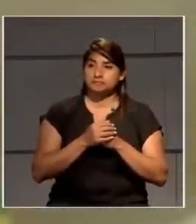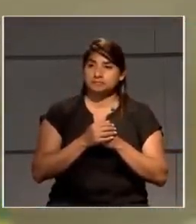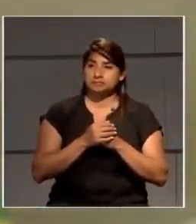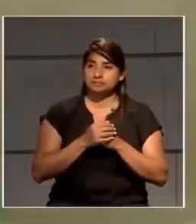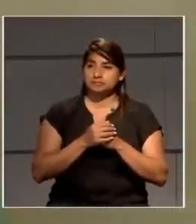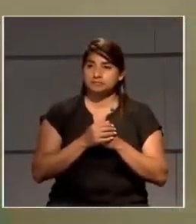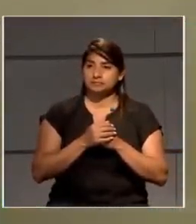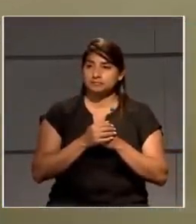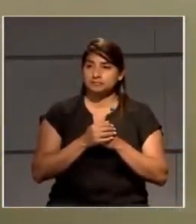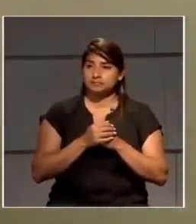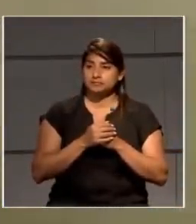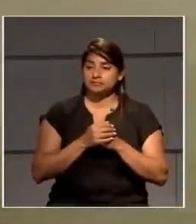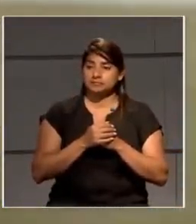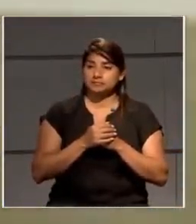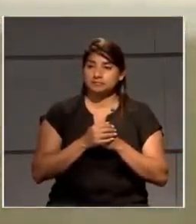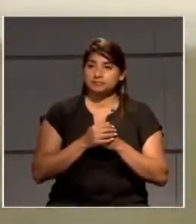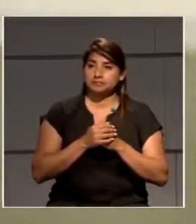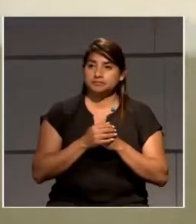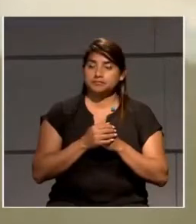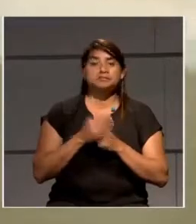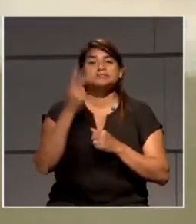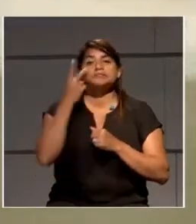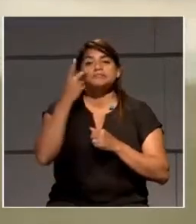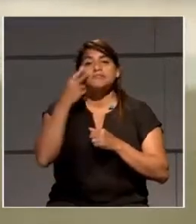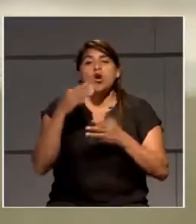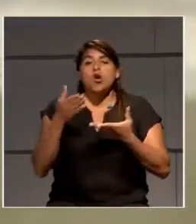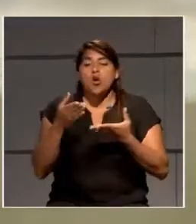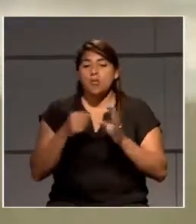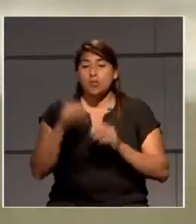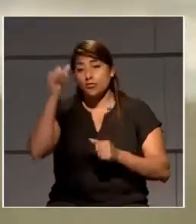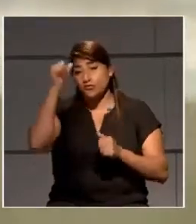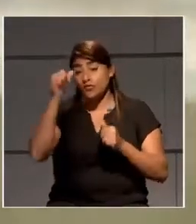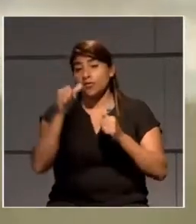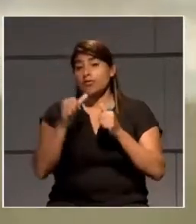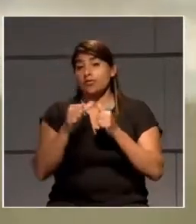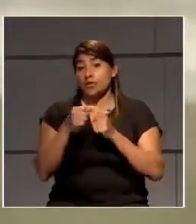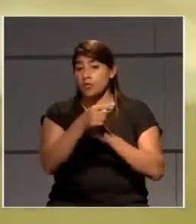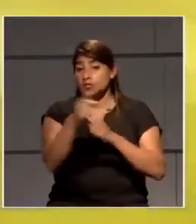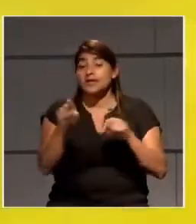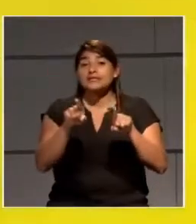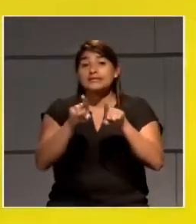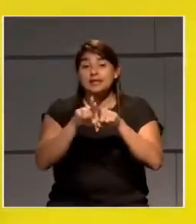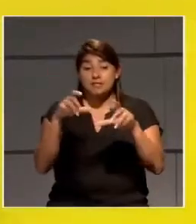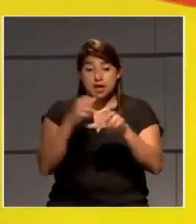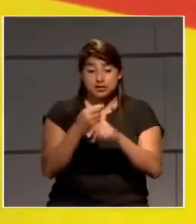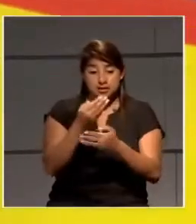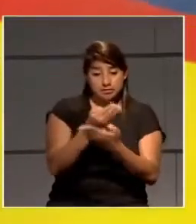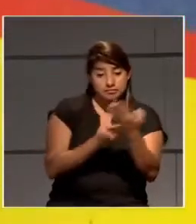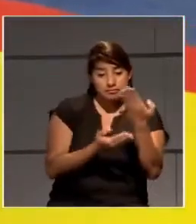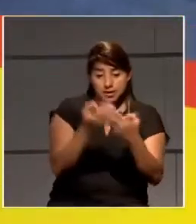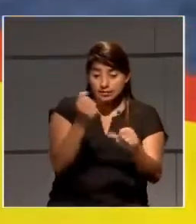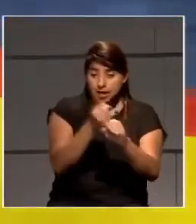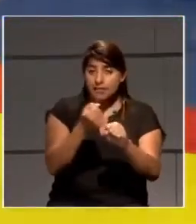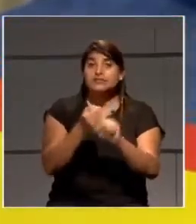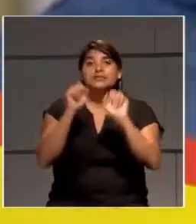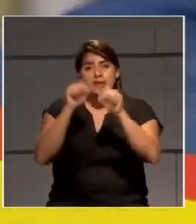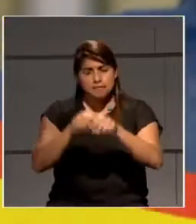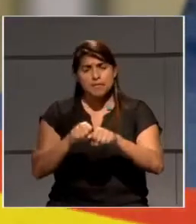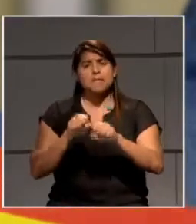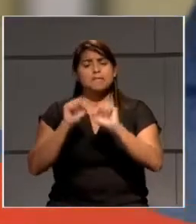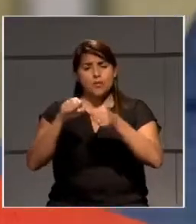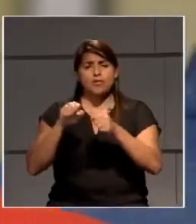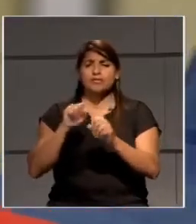vamos a ver qué tal nos va quedando este palo de lluvia. Y les recordamos que si ustedes van a hacer los palitos de lluvia, también nos pueden